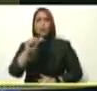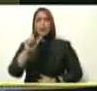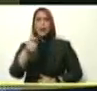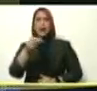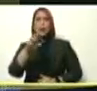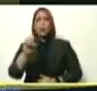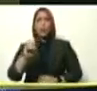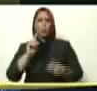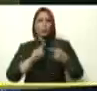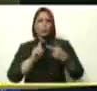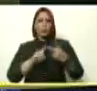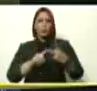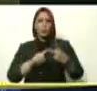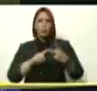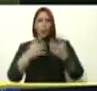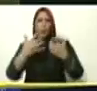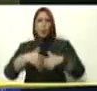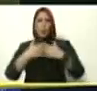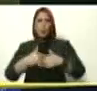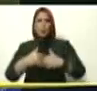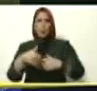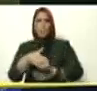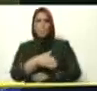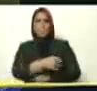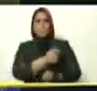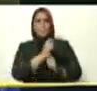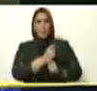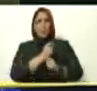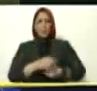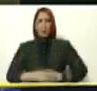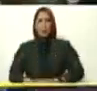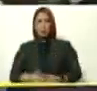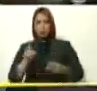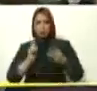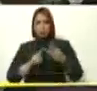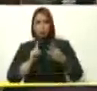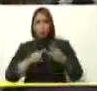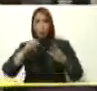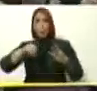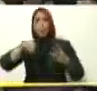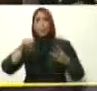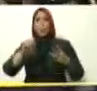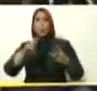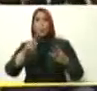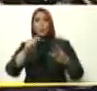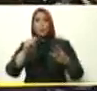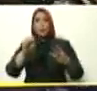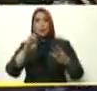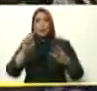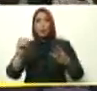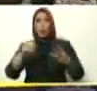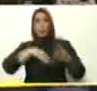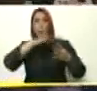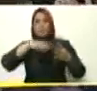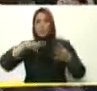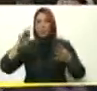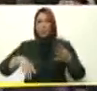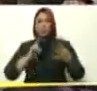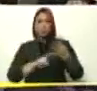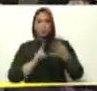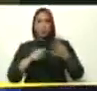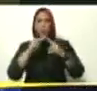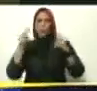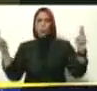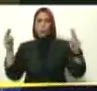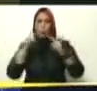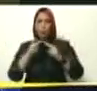Copesca, de la planta de mortero de Barcelona, del puerto Eulalia Burós de Puerto La